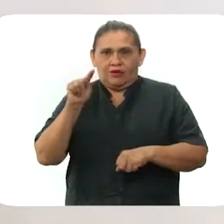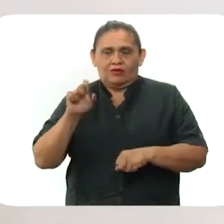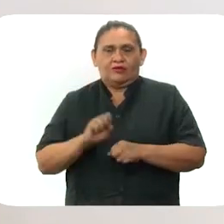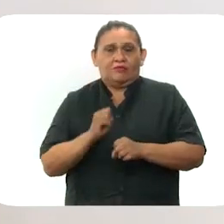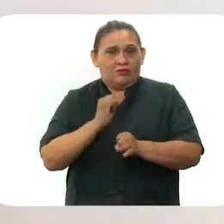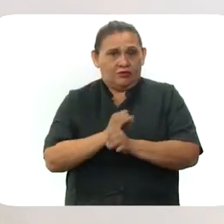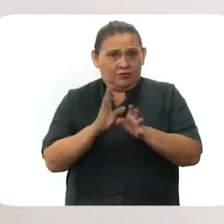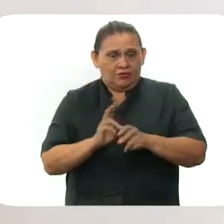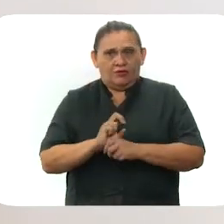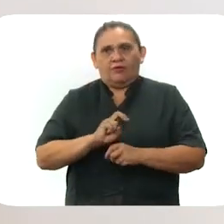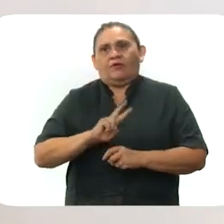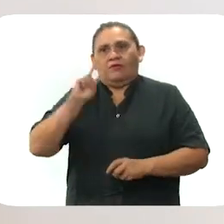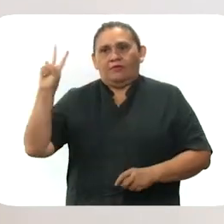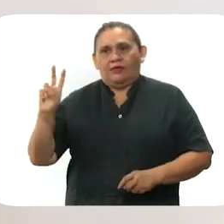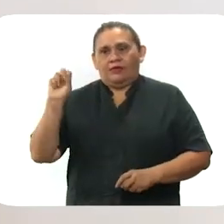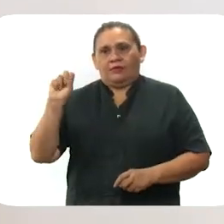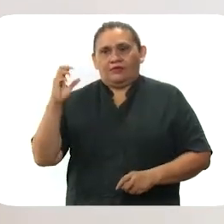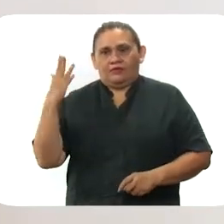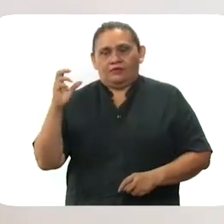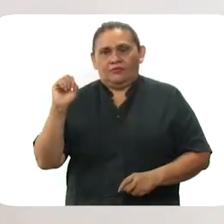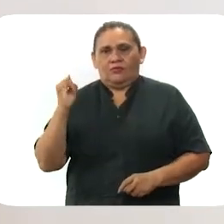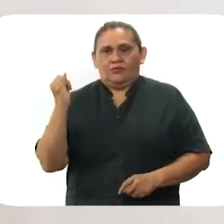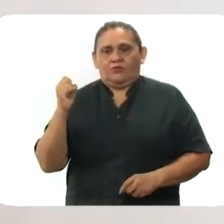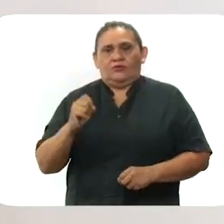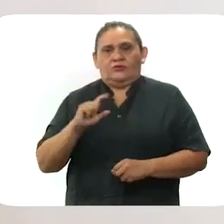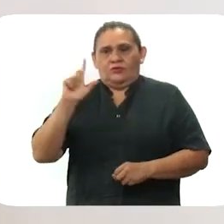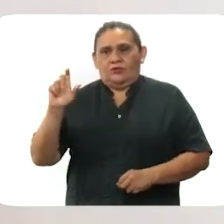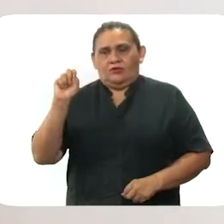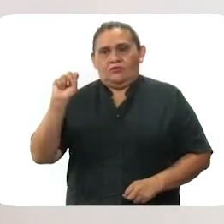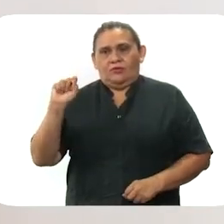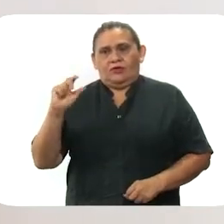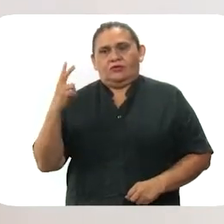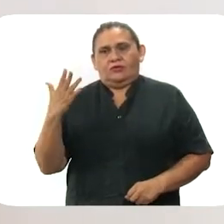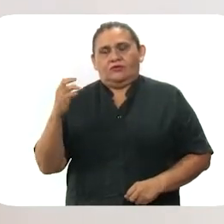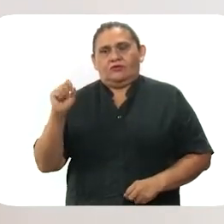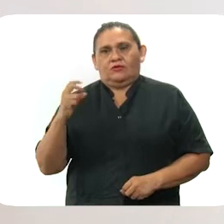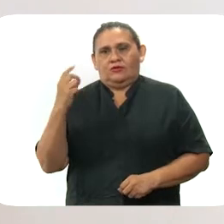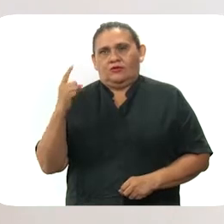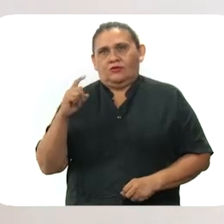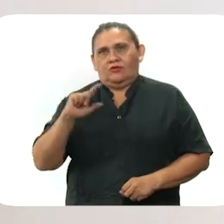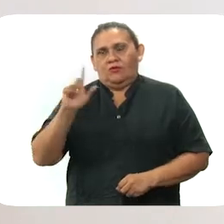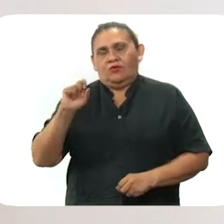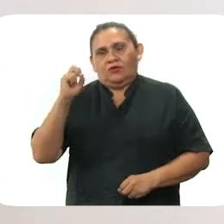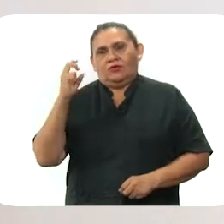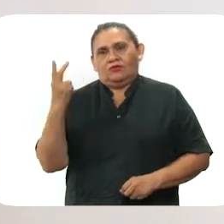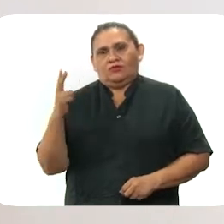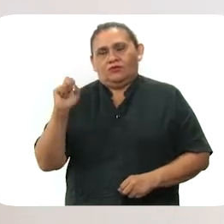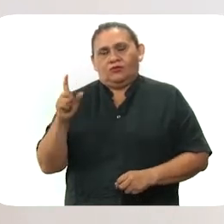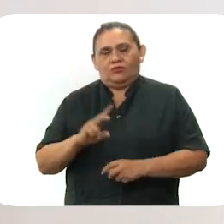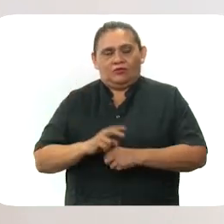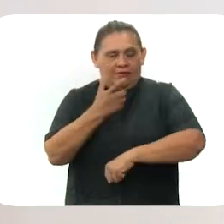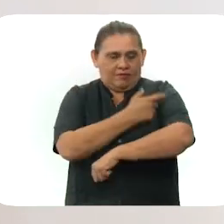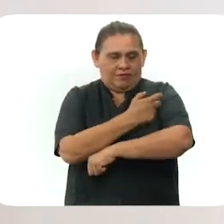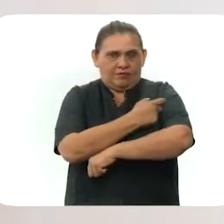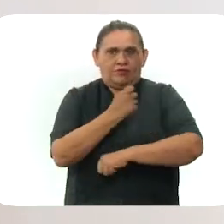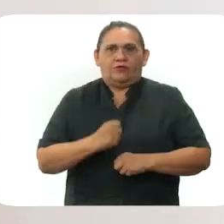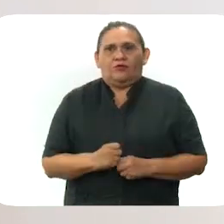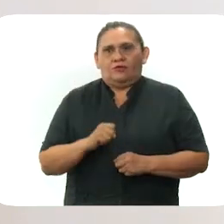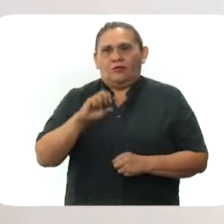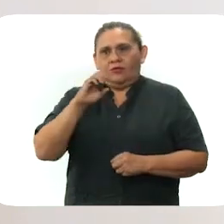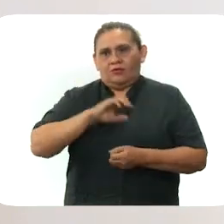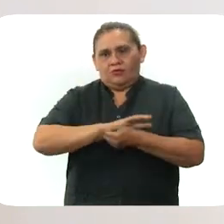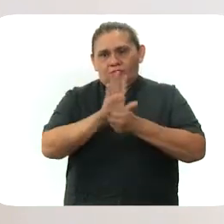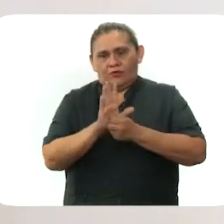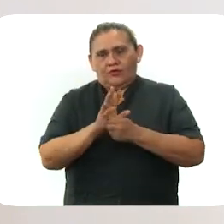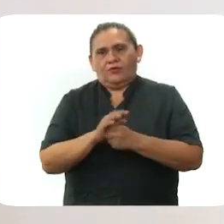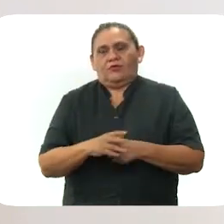de este viernes 25 de junio. Del lunes 28 de junio al viernes 2 de julio se aplicarán las primeras dosis de vacunas contra el coronavirus para personas